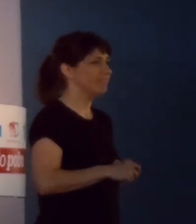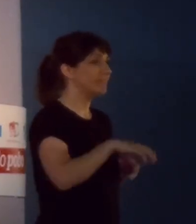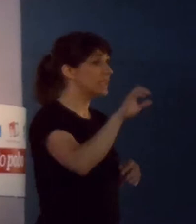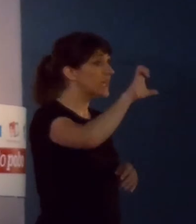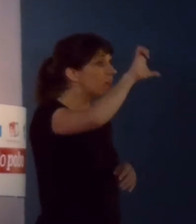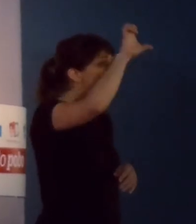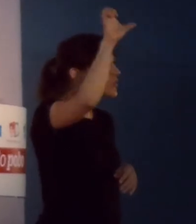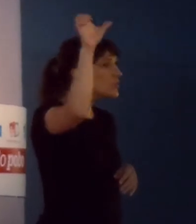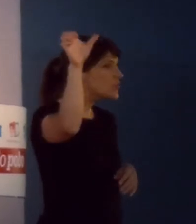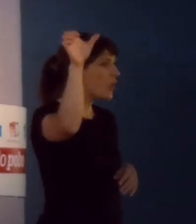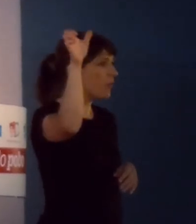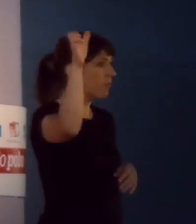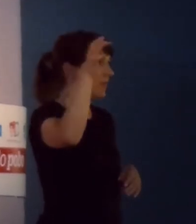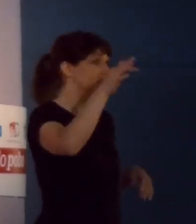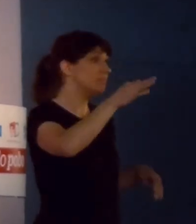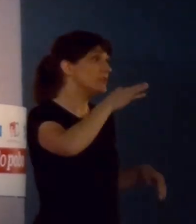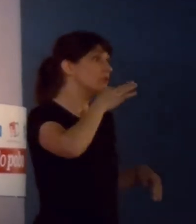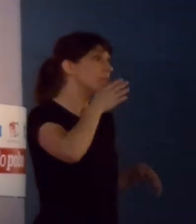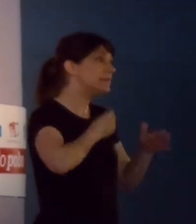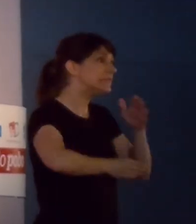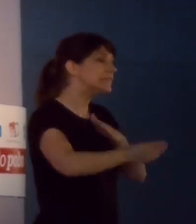Europa aínda non nata,